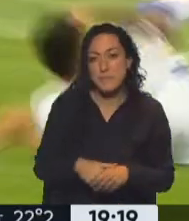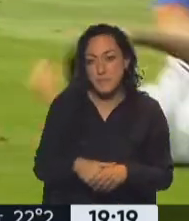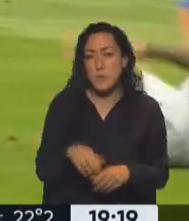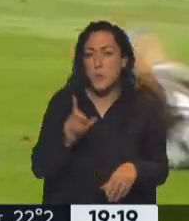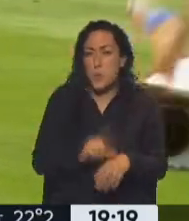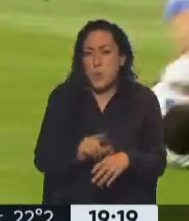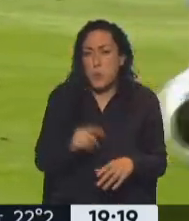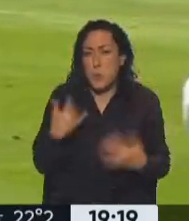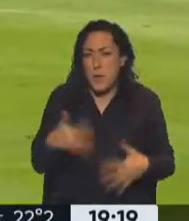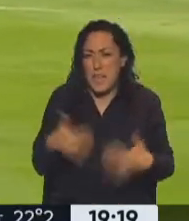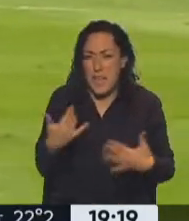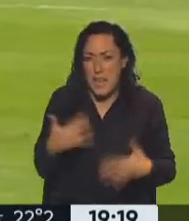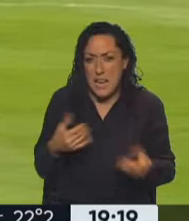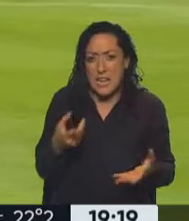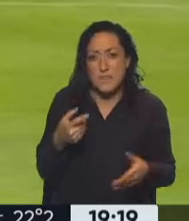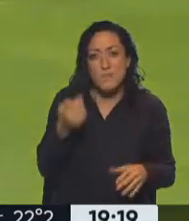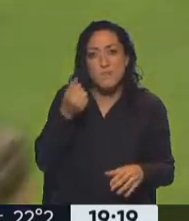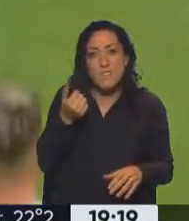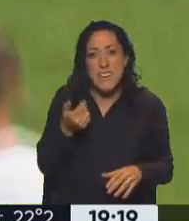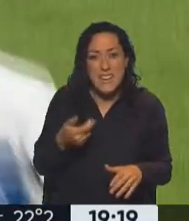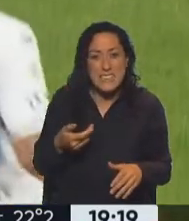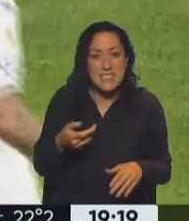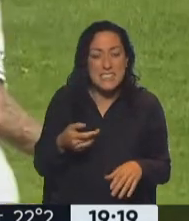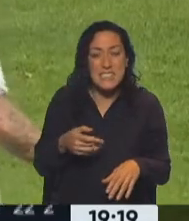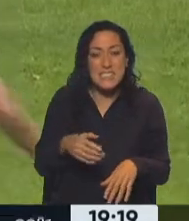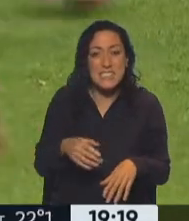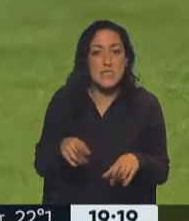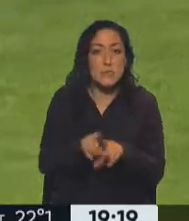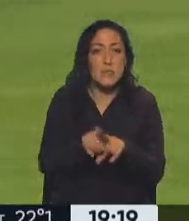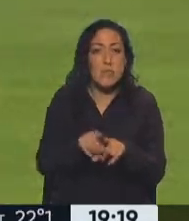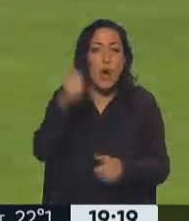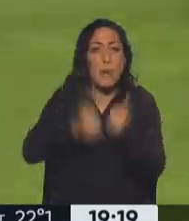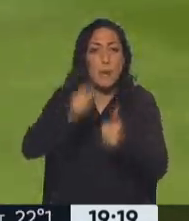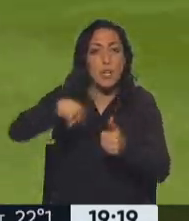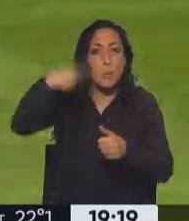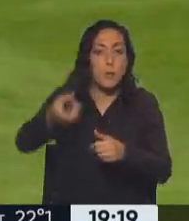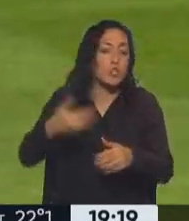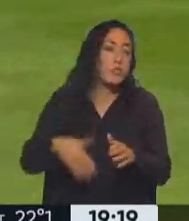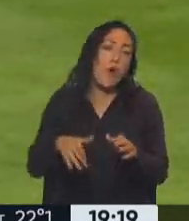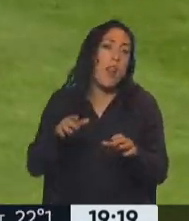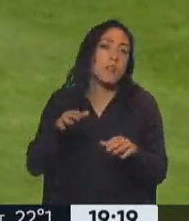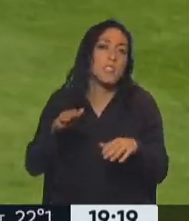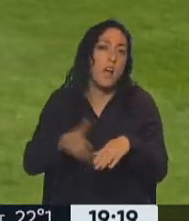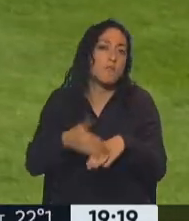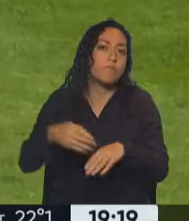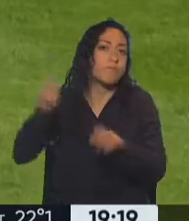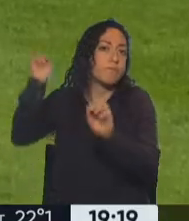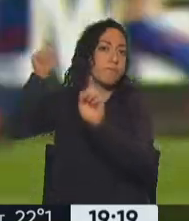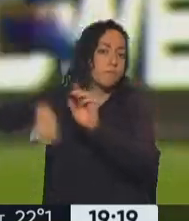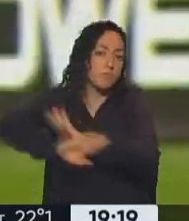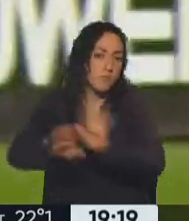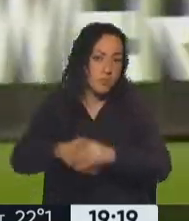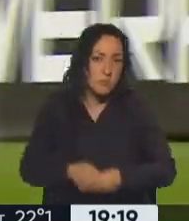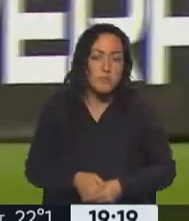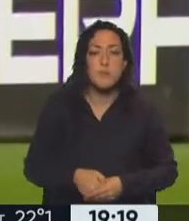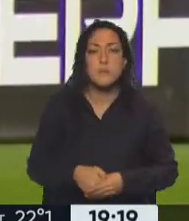mí. Lo perdonaron, ¿eh? Porque se está retirando cuando empiece el próximo campeonato. Cuando termine, mejor dicho, este ya se va a ir. Pero